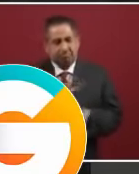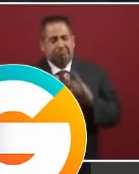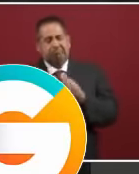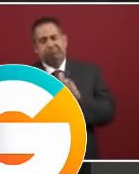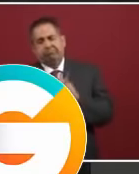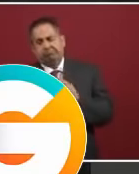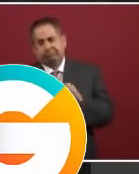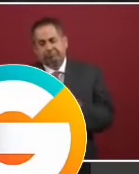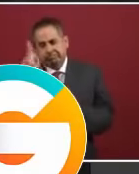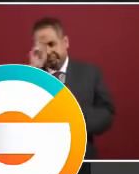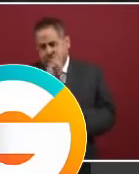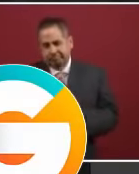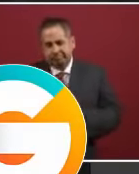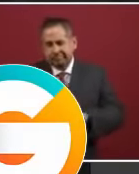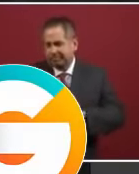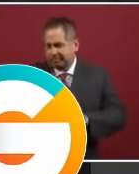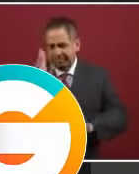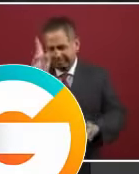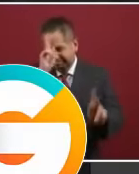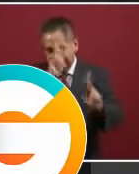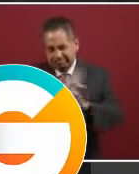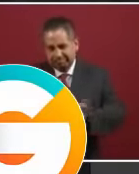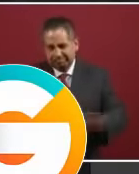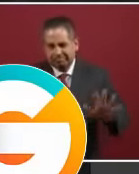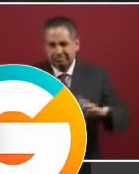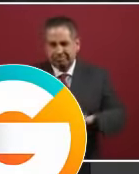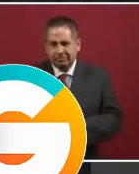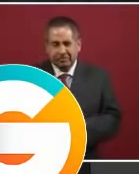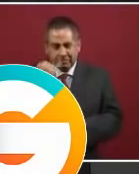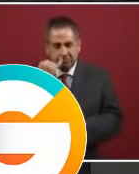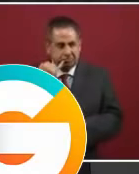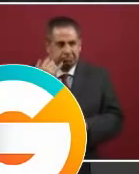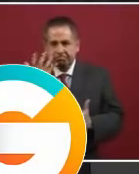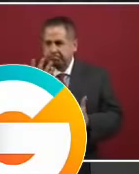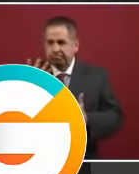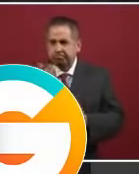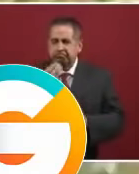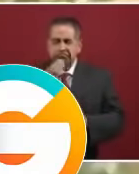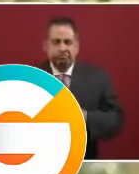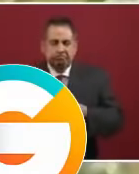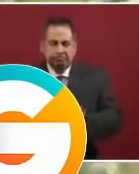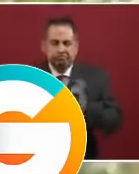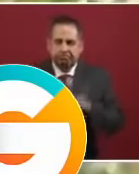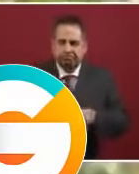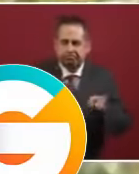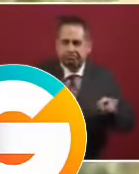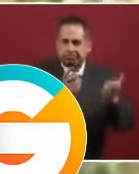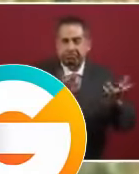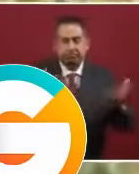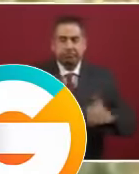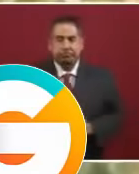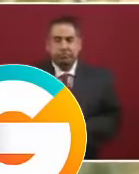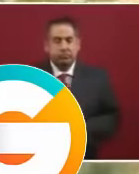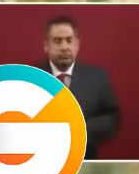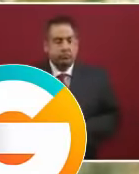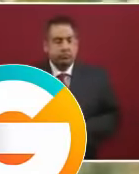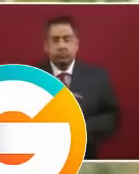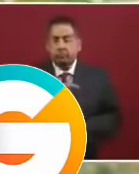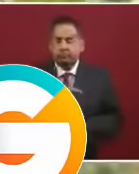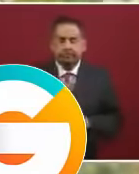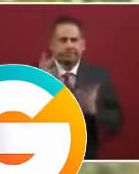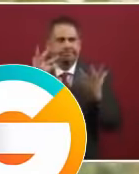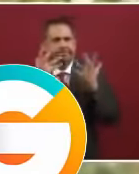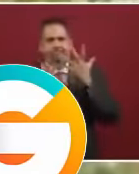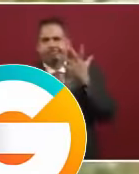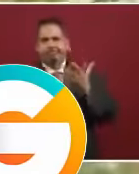consecuencias, demasiadas, al grado de empezar a robar. El mundo se le viene encima, ¿no? ¿Qué voy a hacer ahora, no? Mi